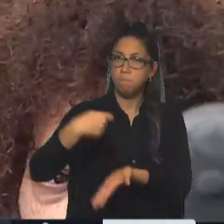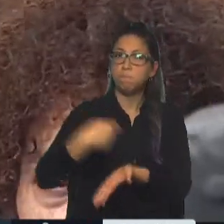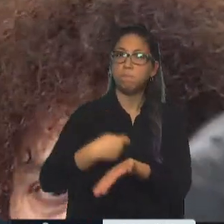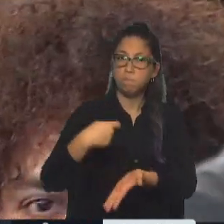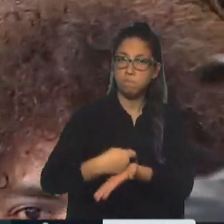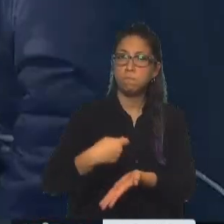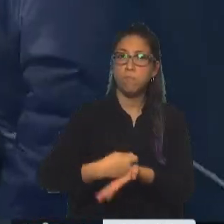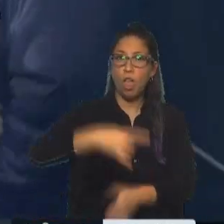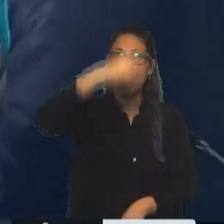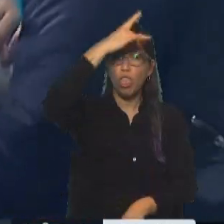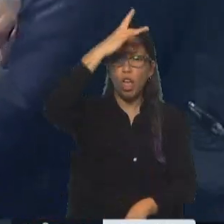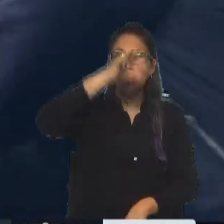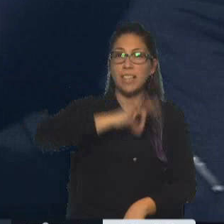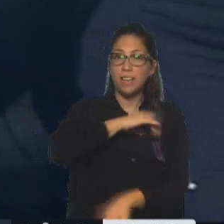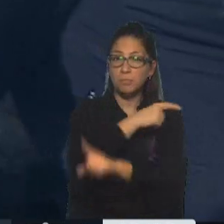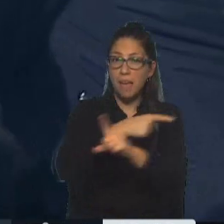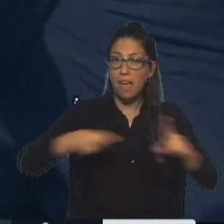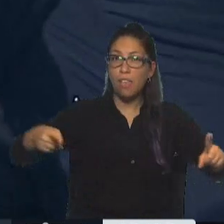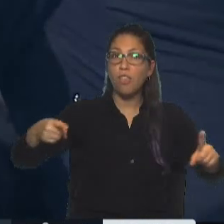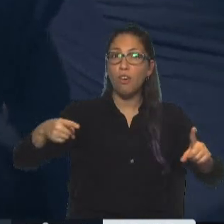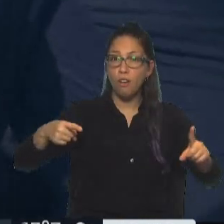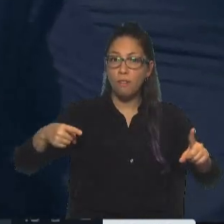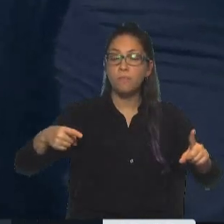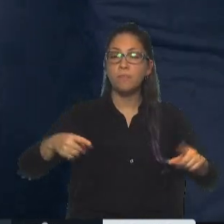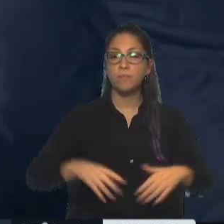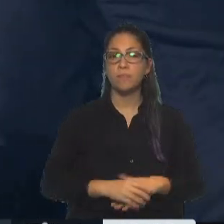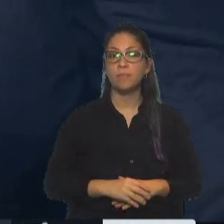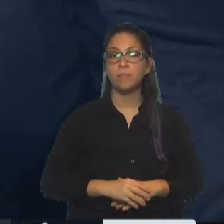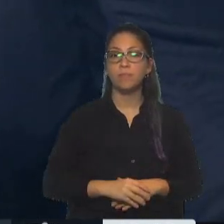durante 12 años y medio